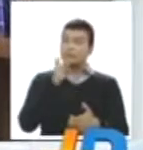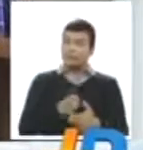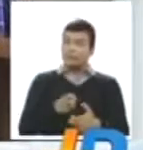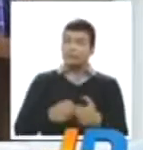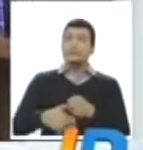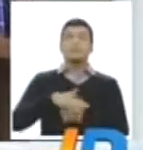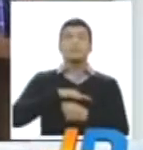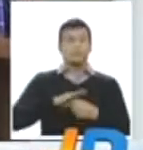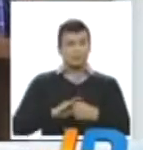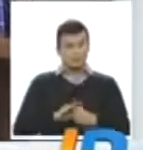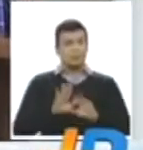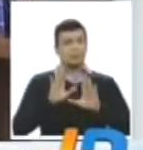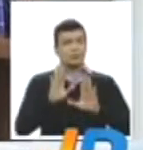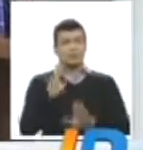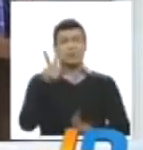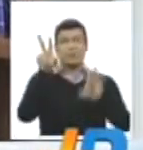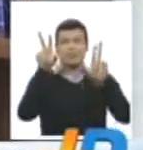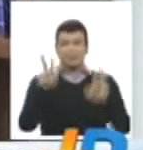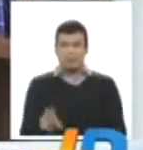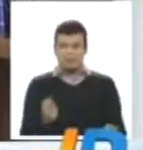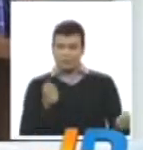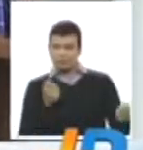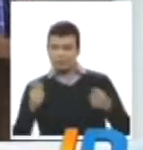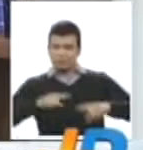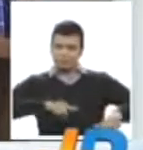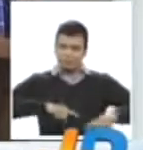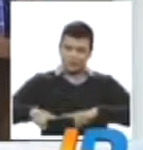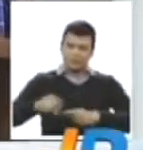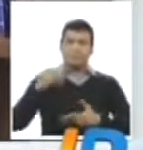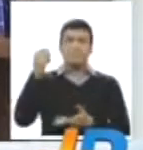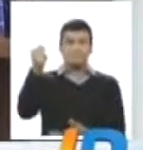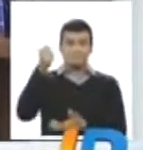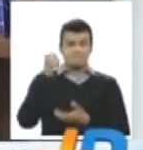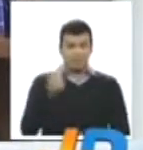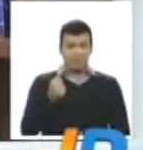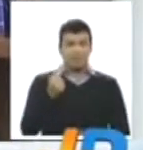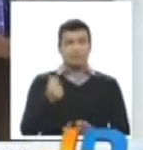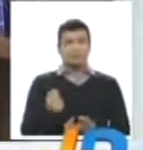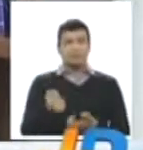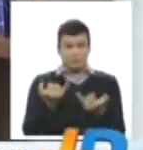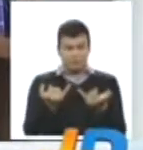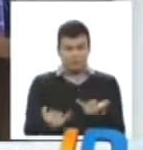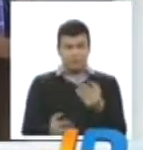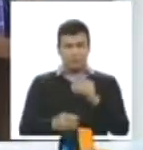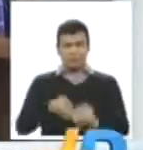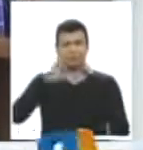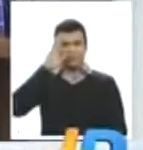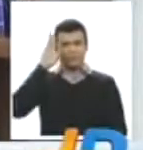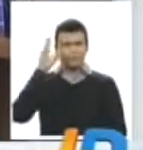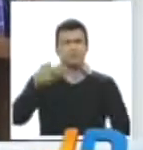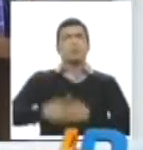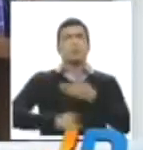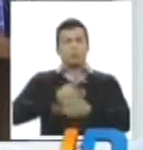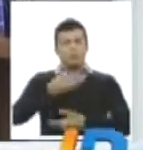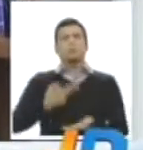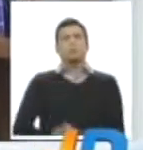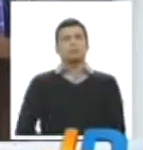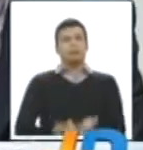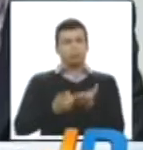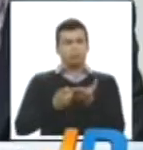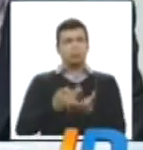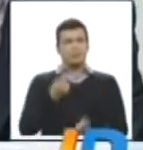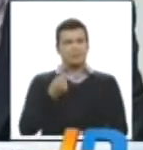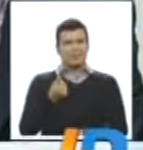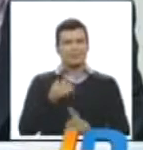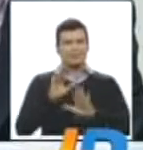carácter mediático y también financiera y administrativa, frente a un presente y un futuro en el cual hemos recuperado ya económicamente a